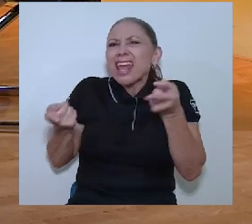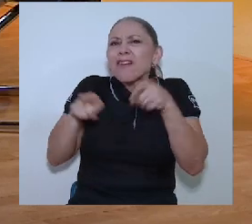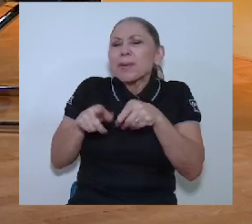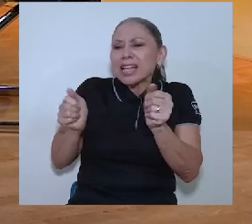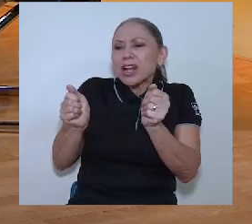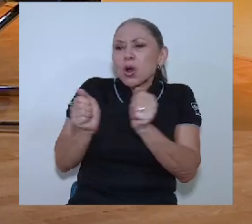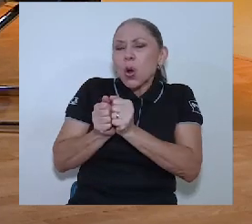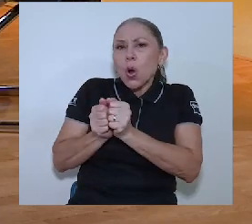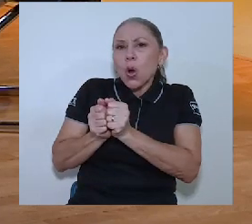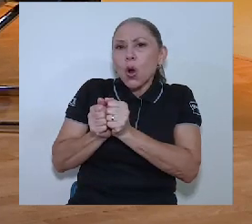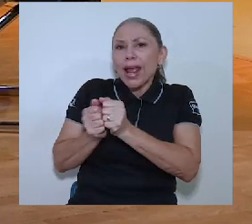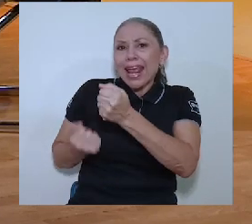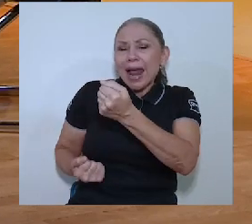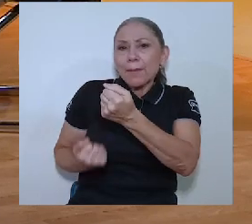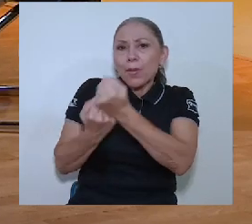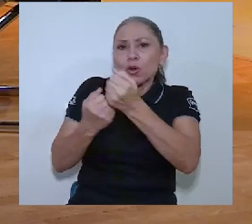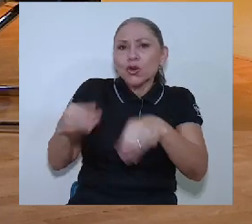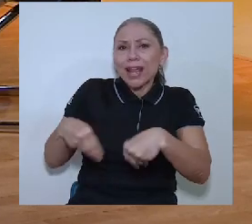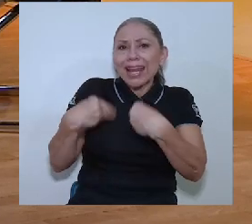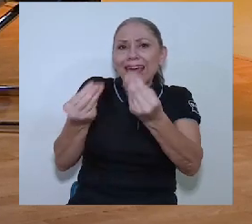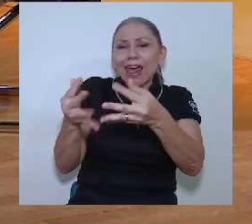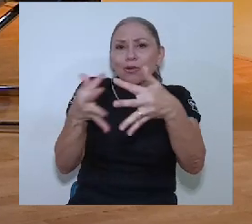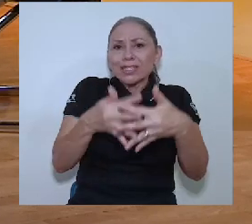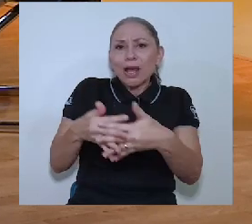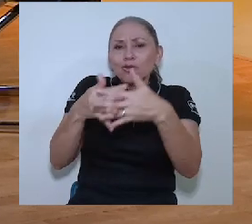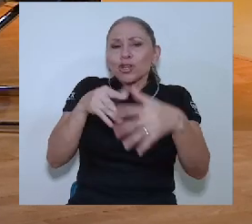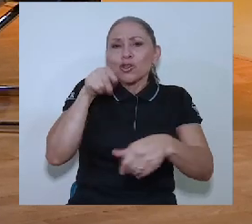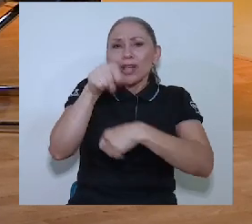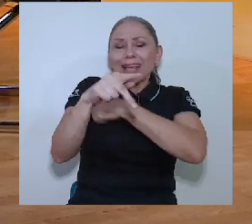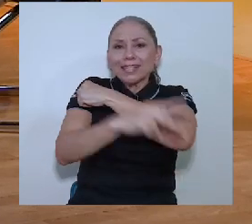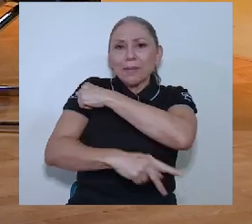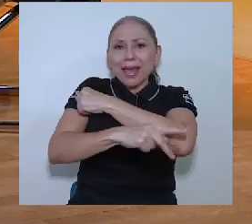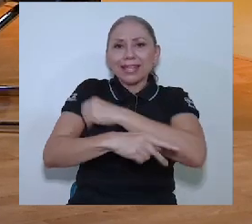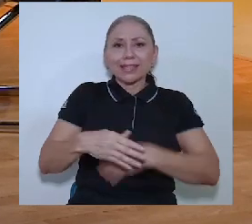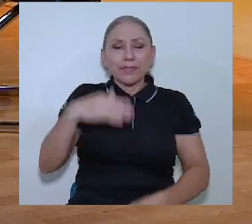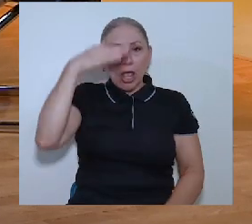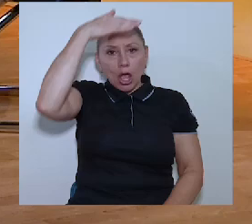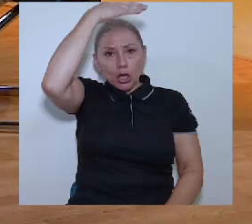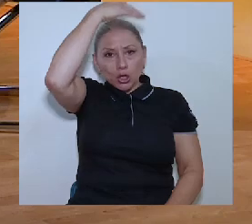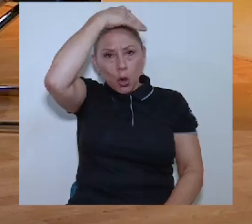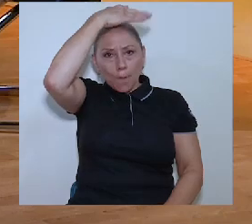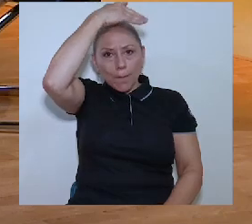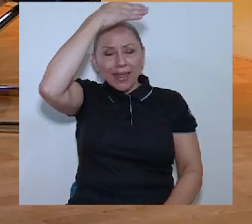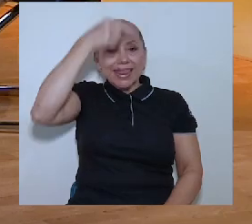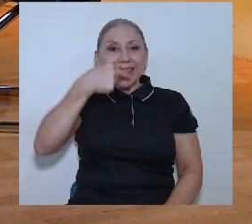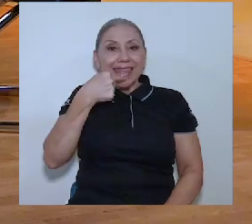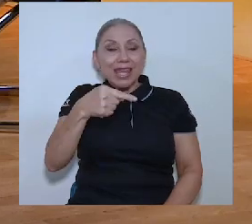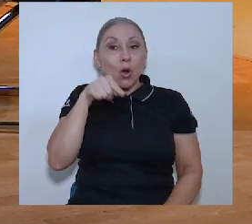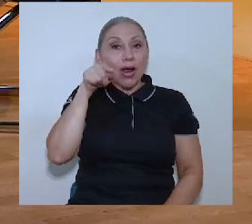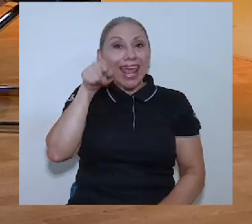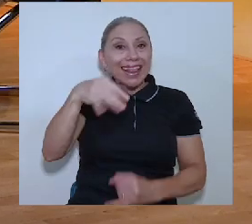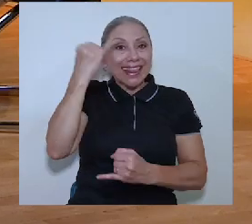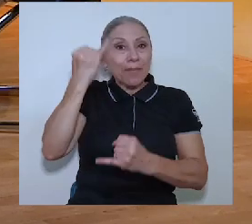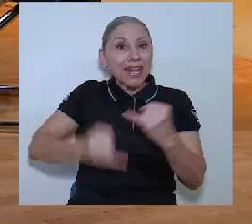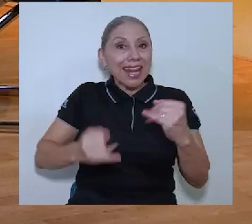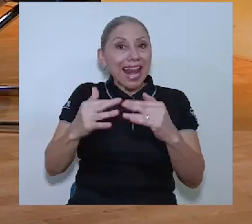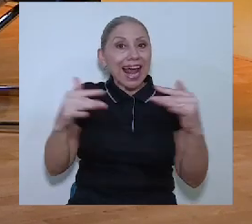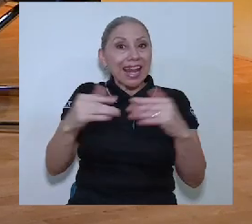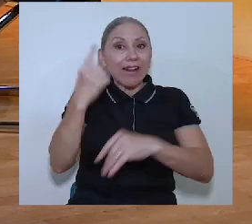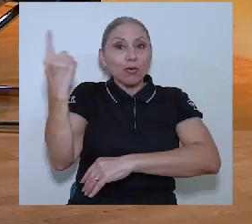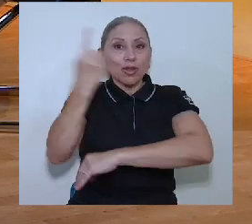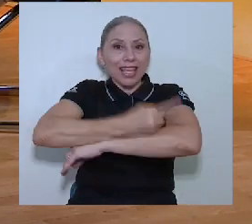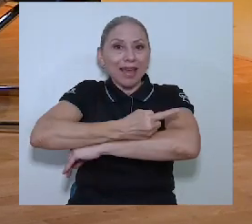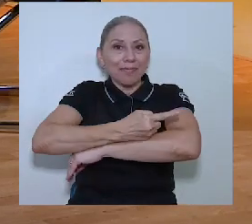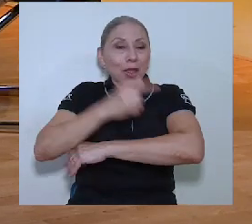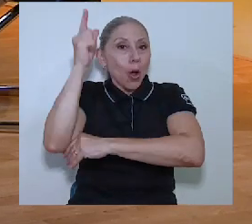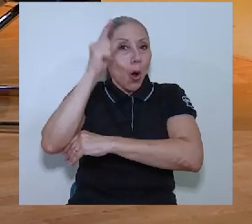Unidos hasta ahora le ha prestado a ese país. Trump dijo que él terminaría esa guerra en un día.